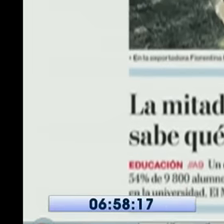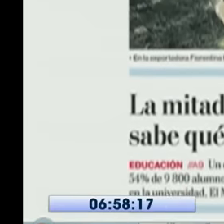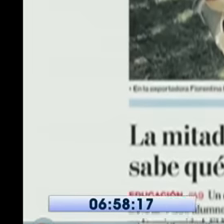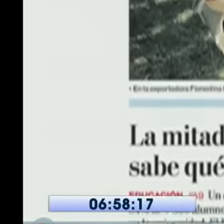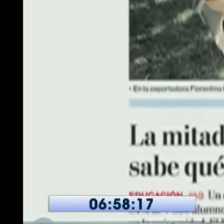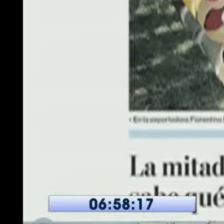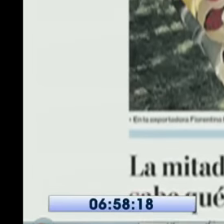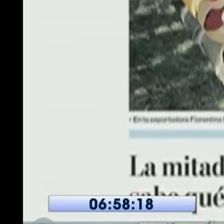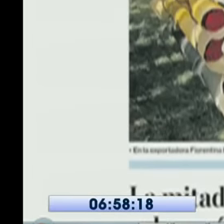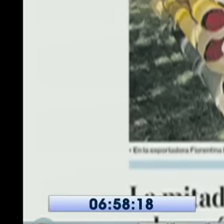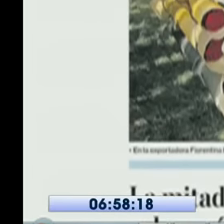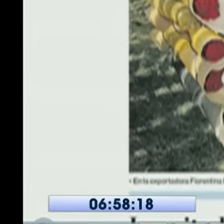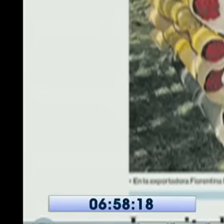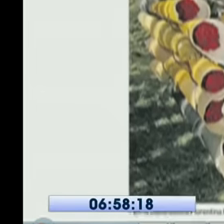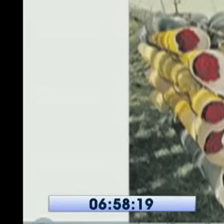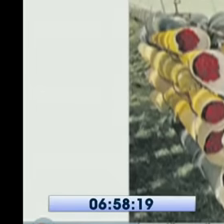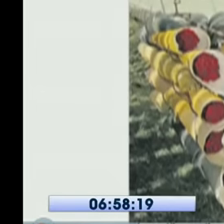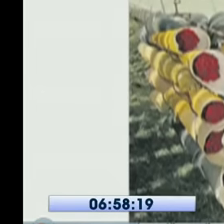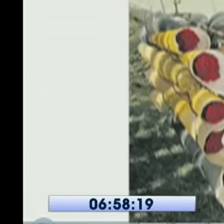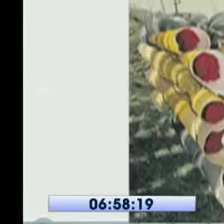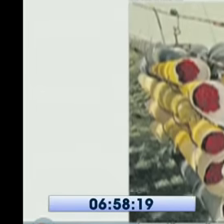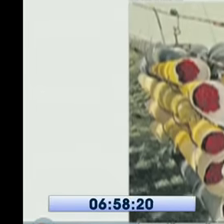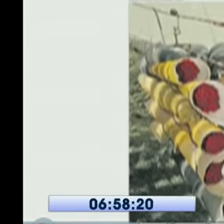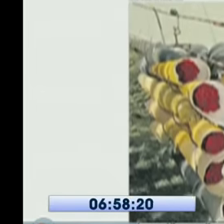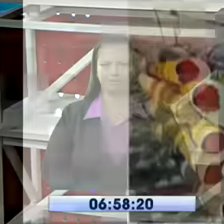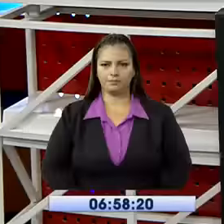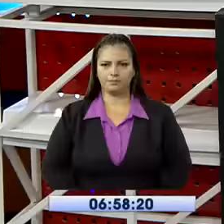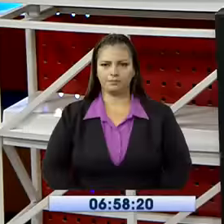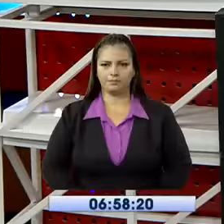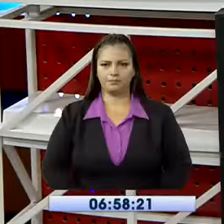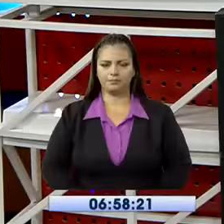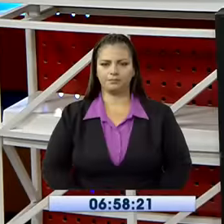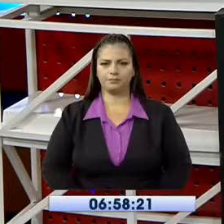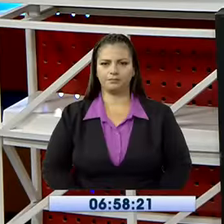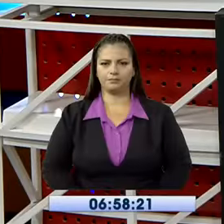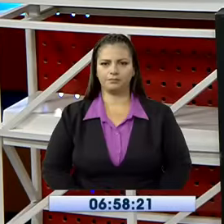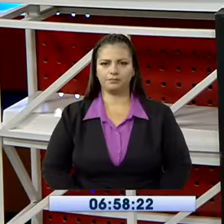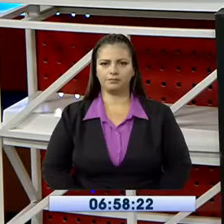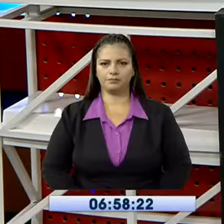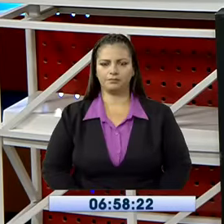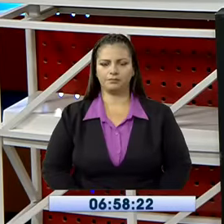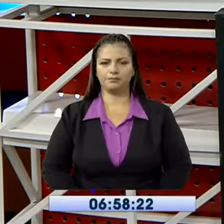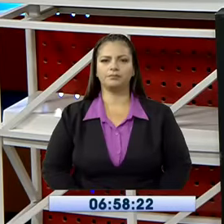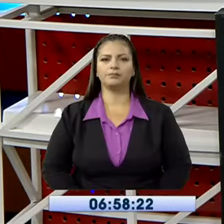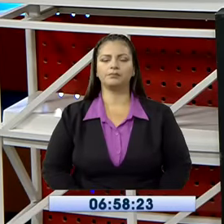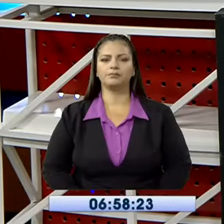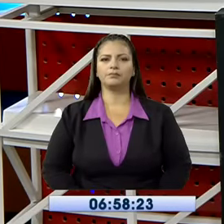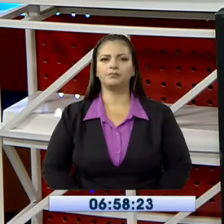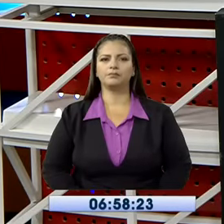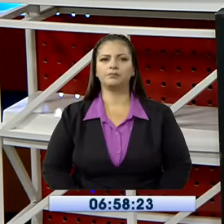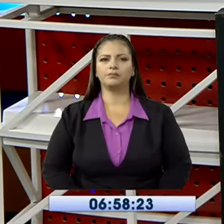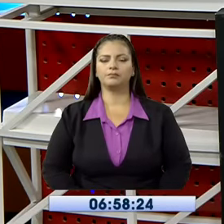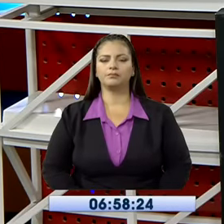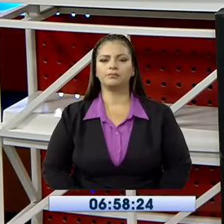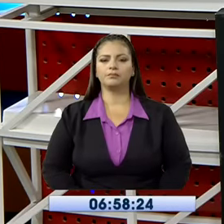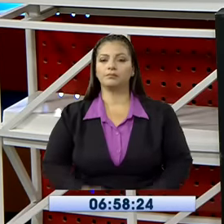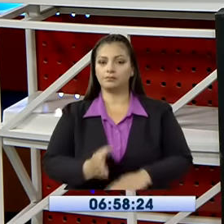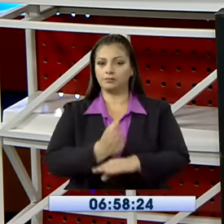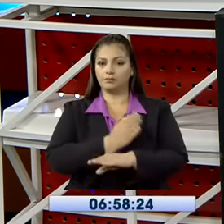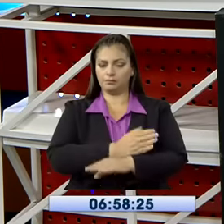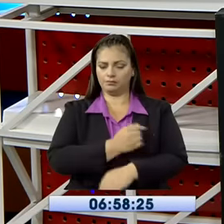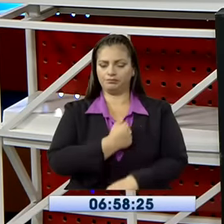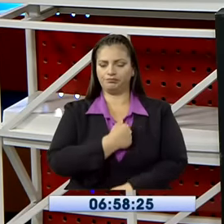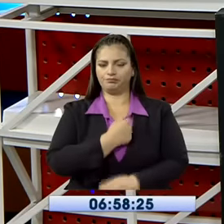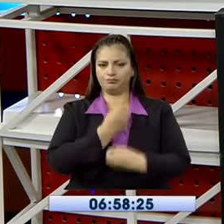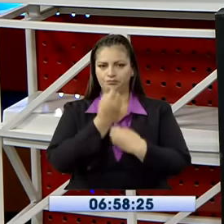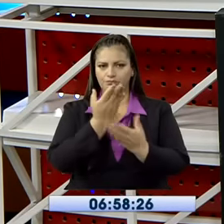destaca en su portada diario el comercio bueno decía yo son